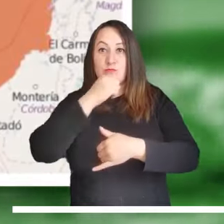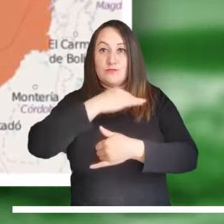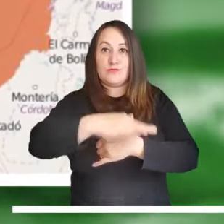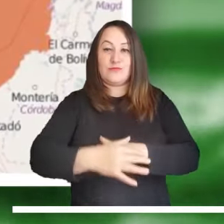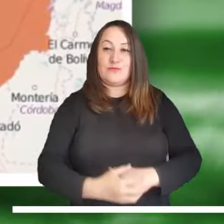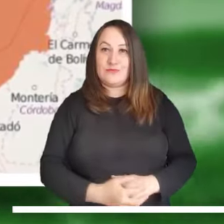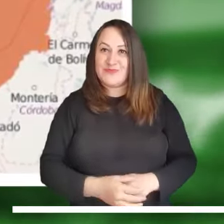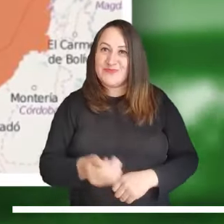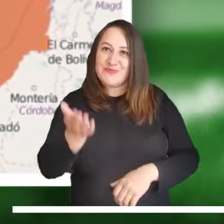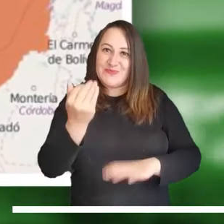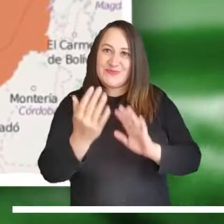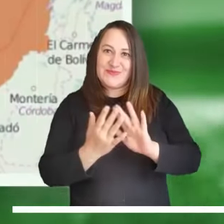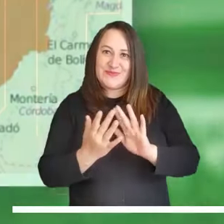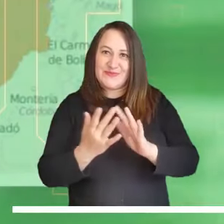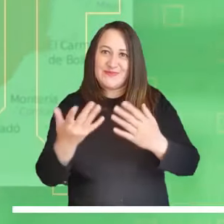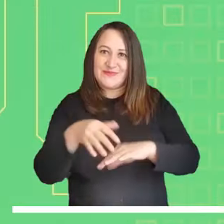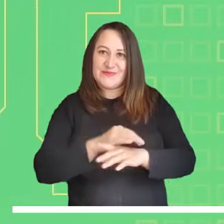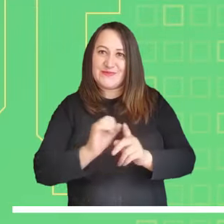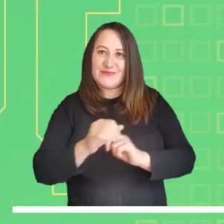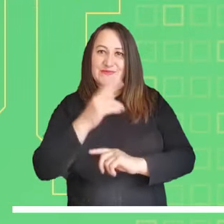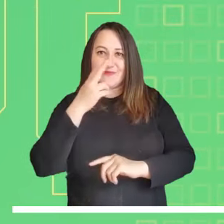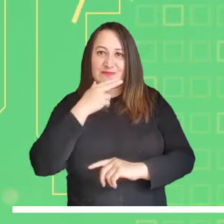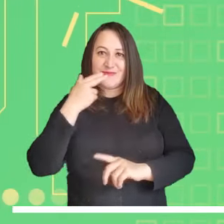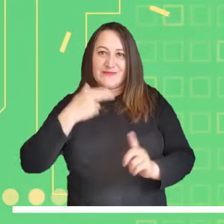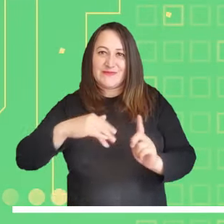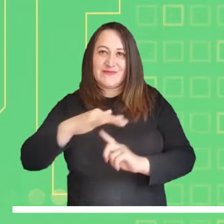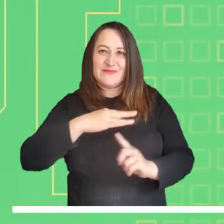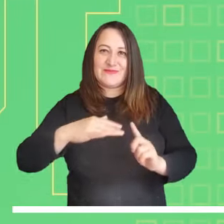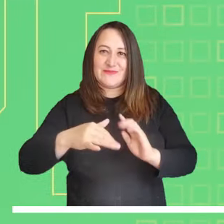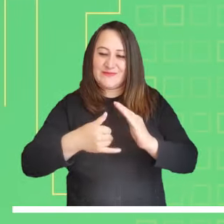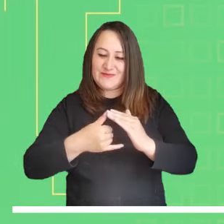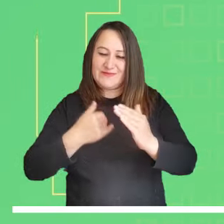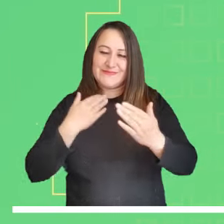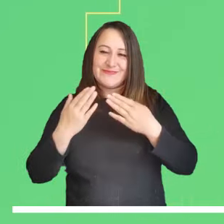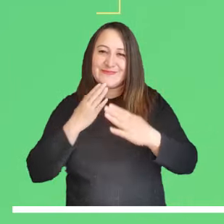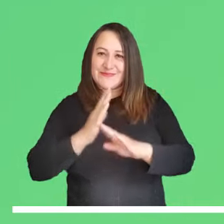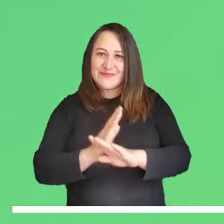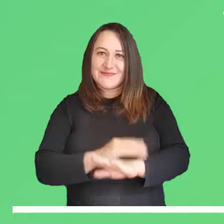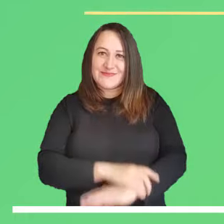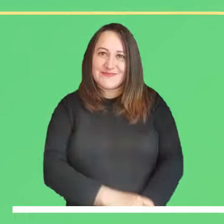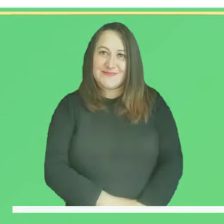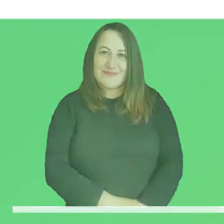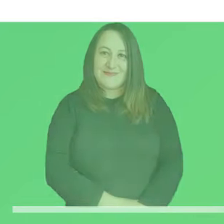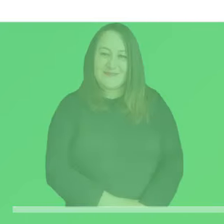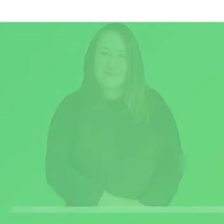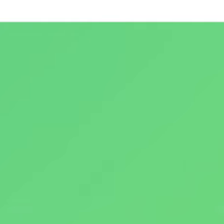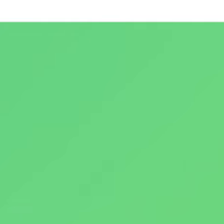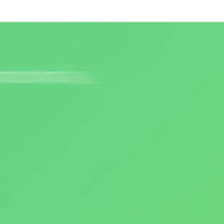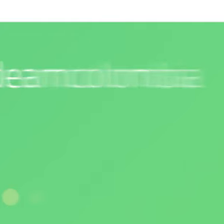zona occidental del Mar Caribe. Síguenos en nuestras redes sociales. Nuestro